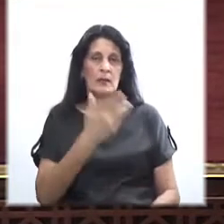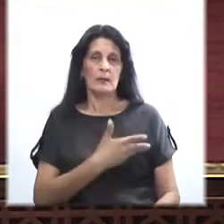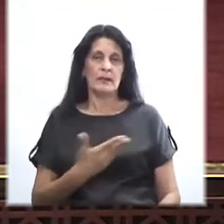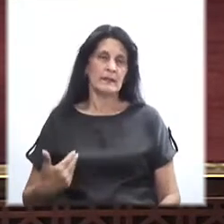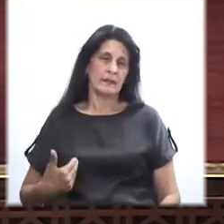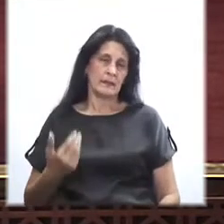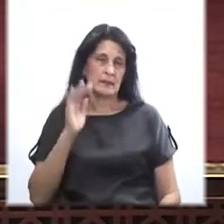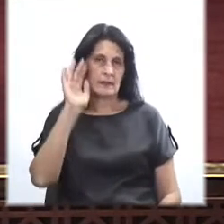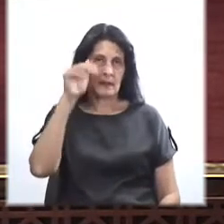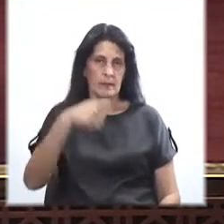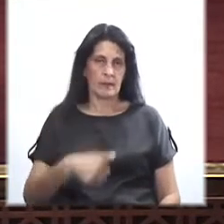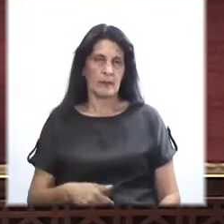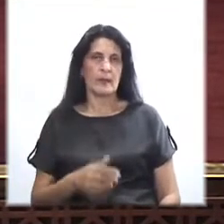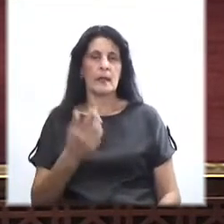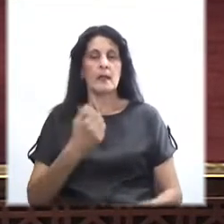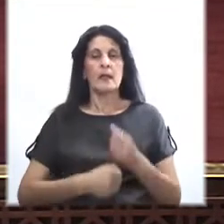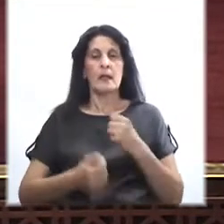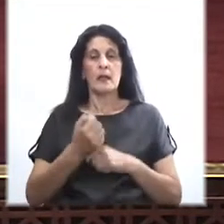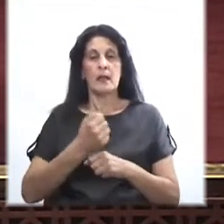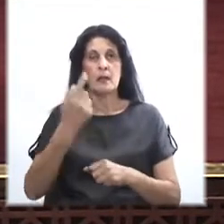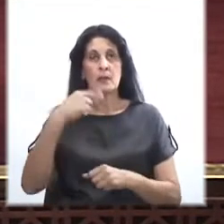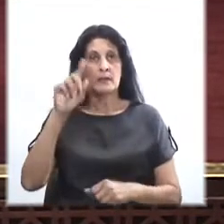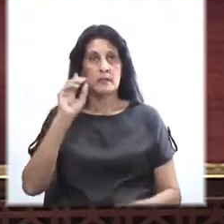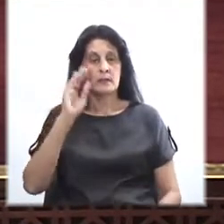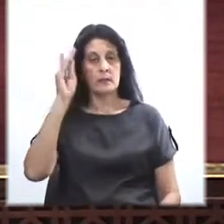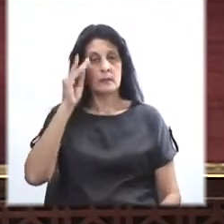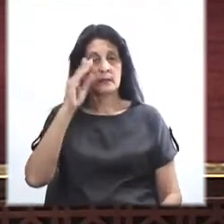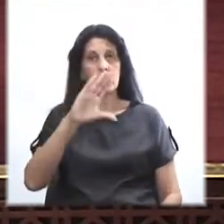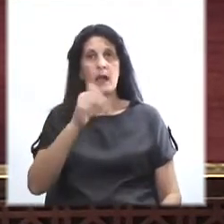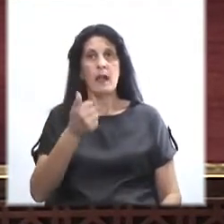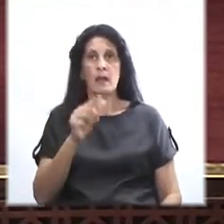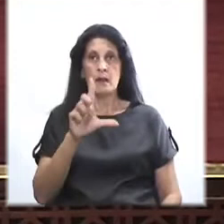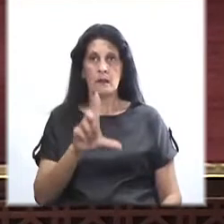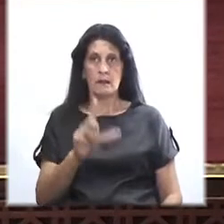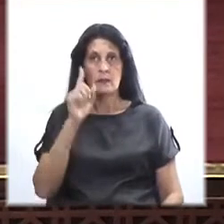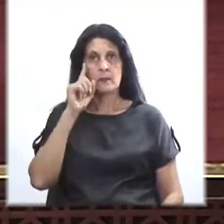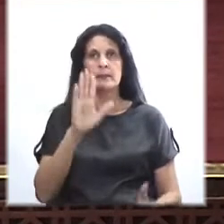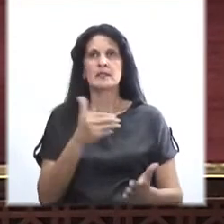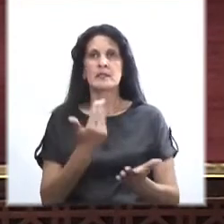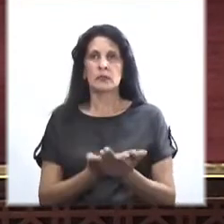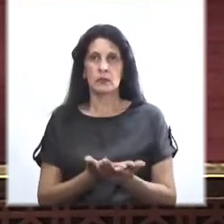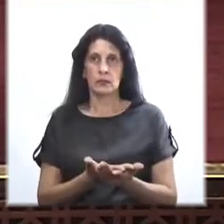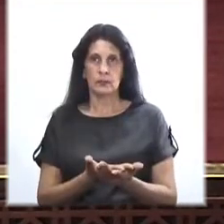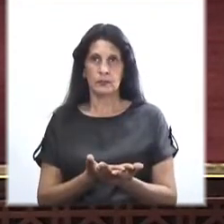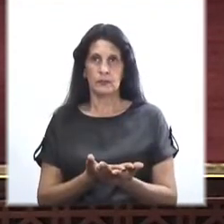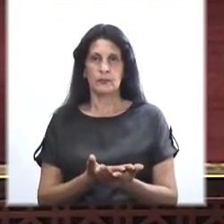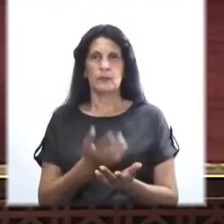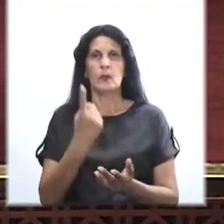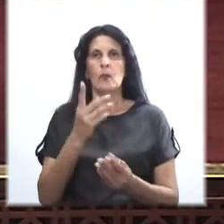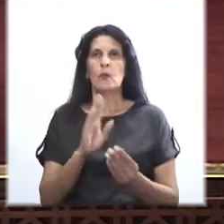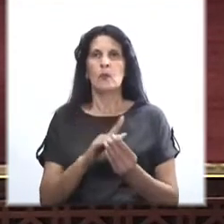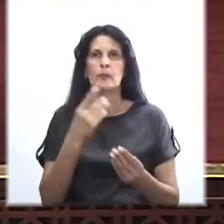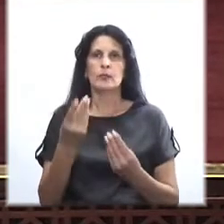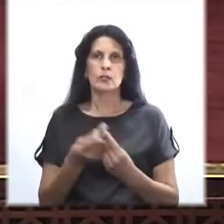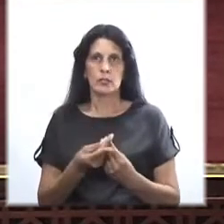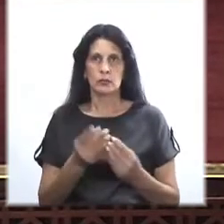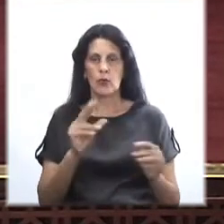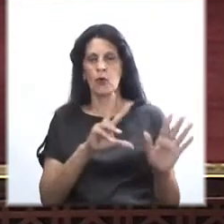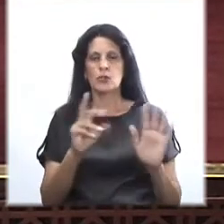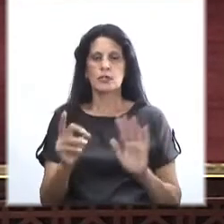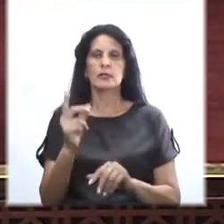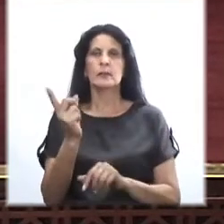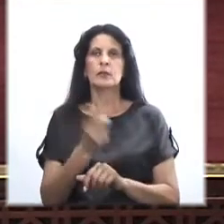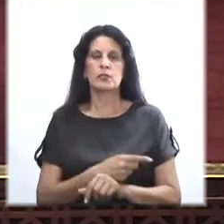República. El año pasado, el diputado Sebastián Kall presentó un proyecto que es 80%